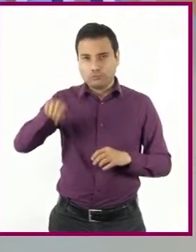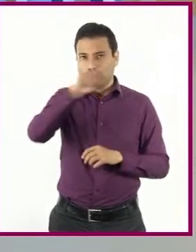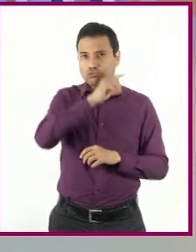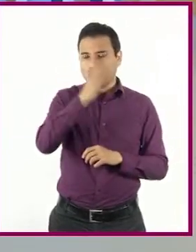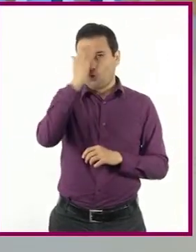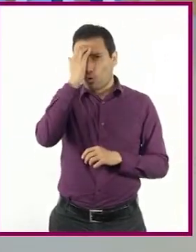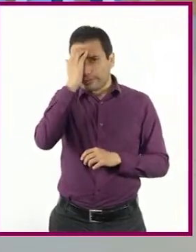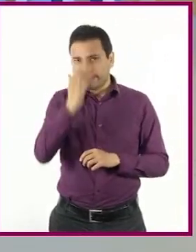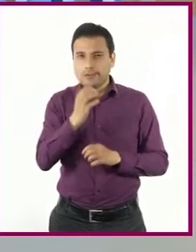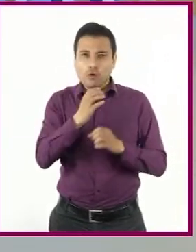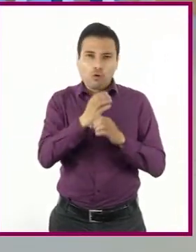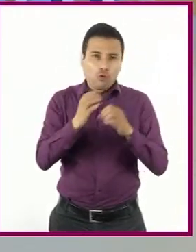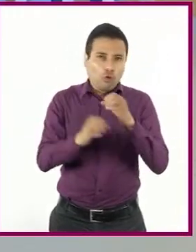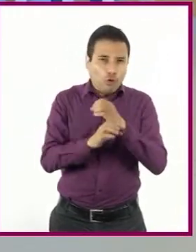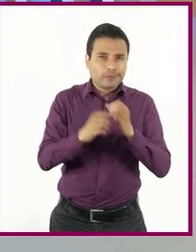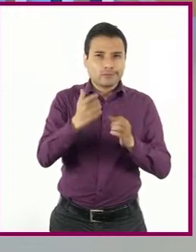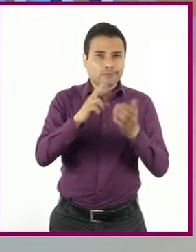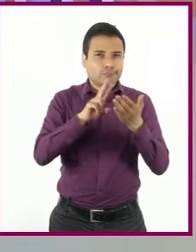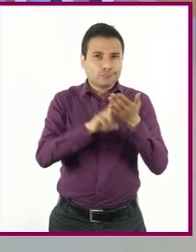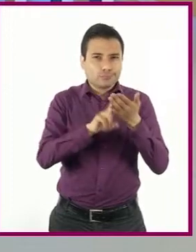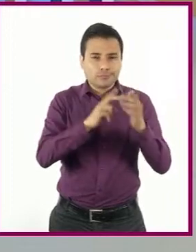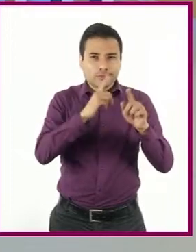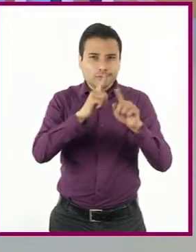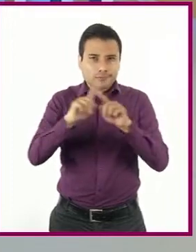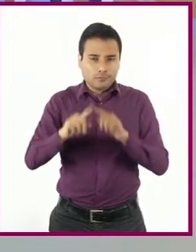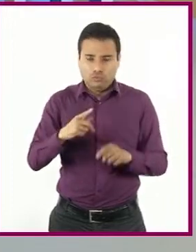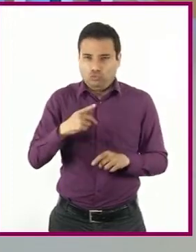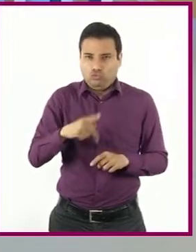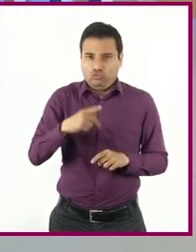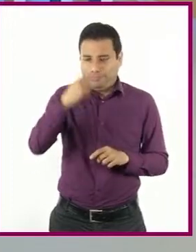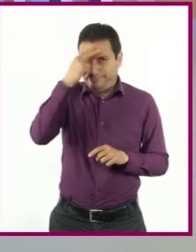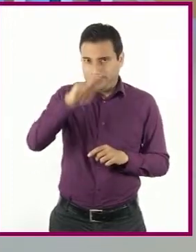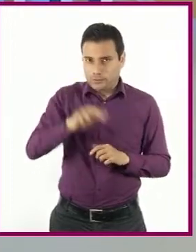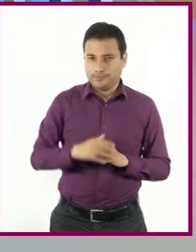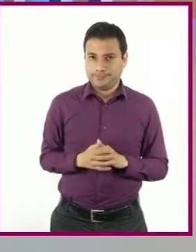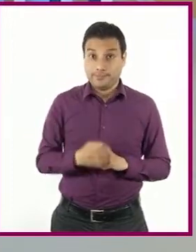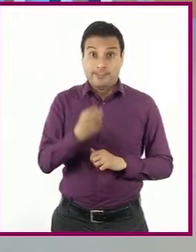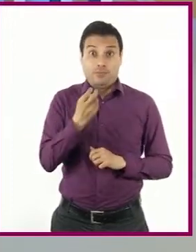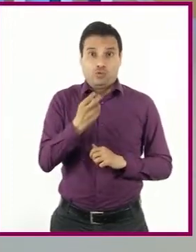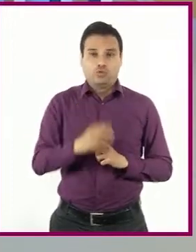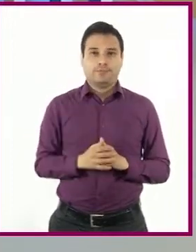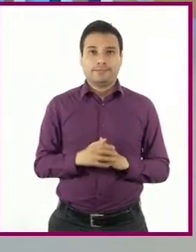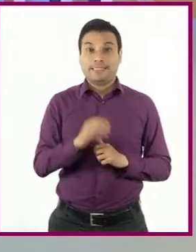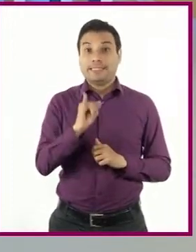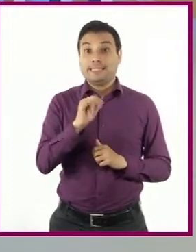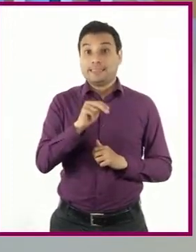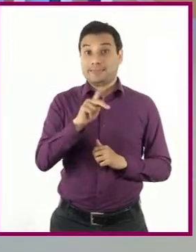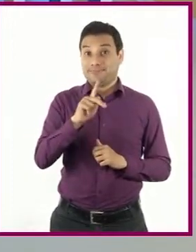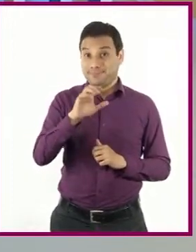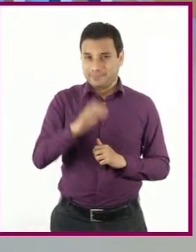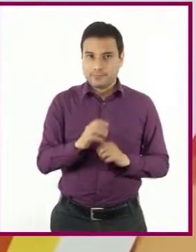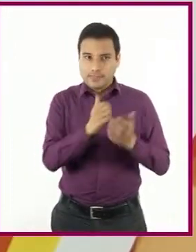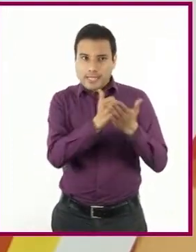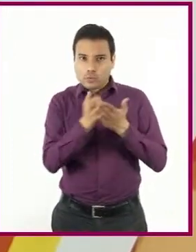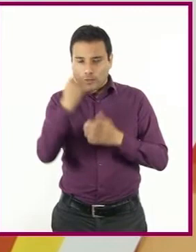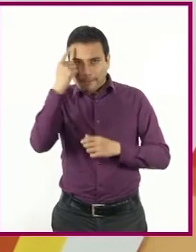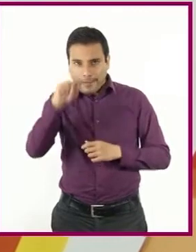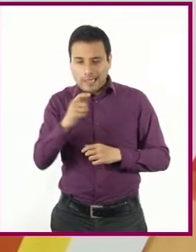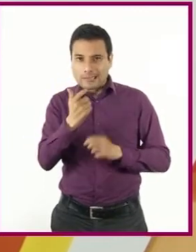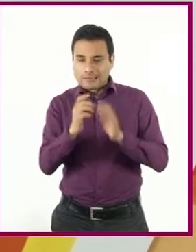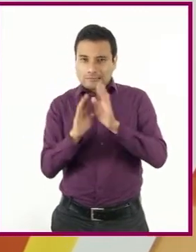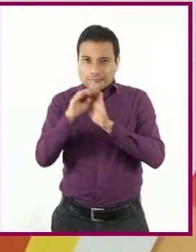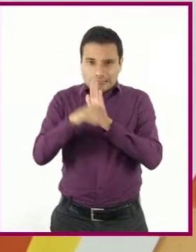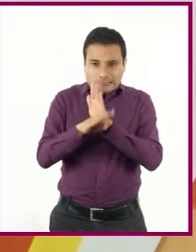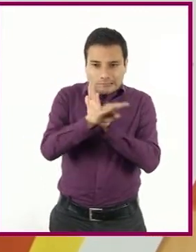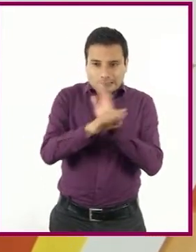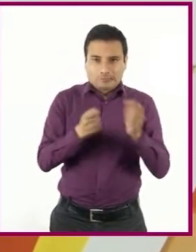bienes y servicios comercializados en el país. De ahí que sea el indicador oficial de la inflación en México. Entonces